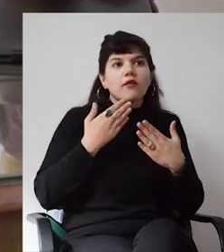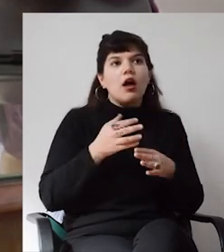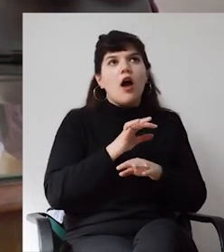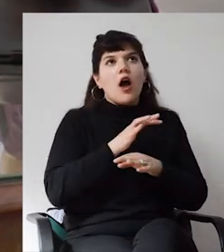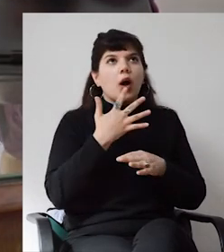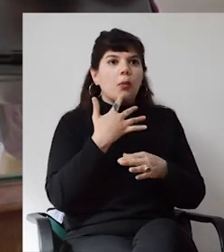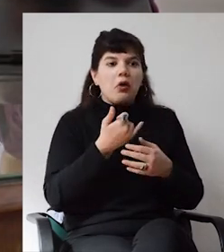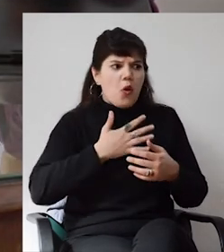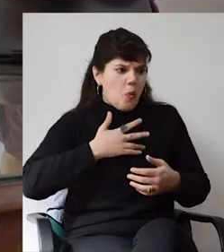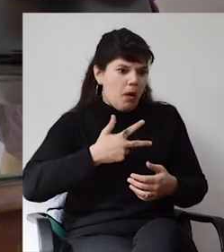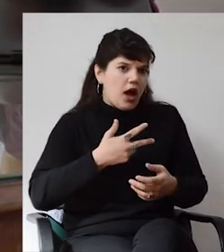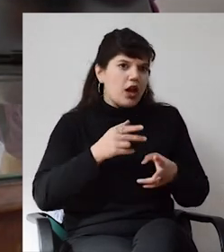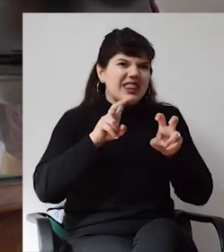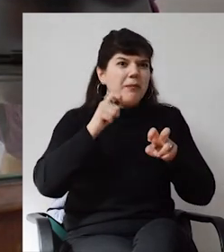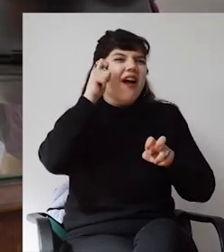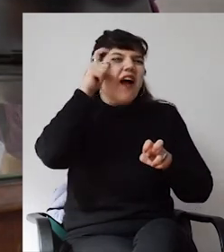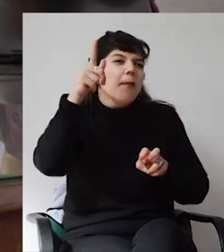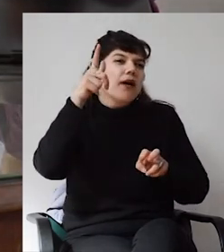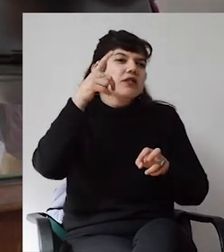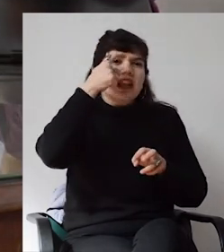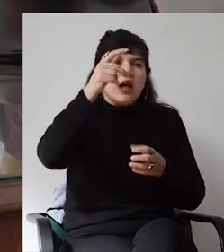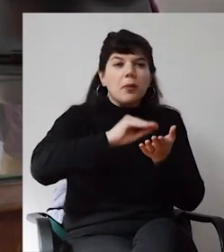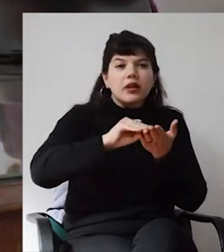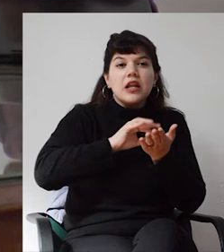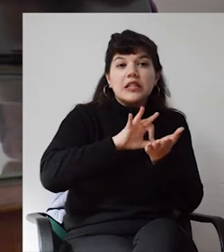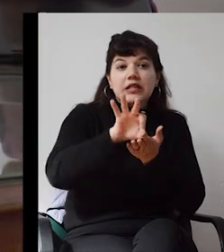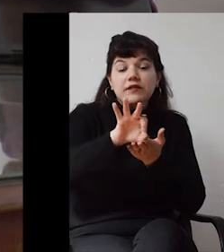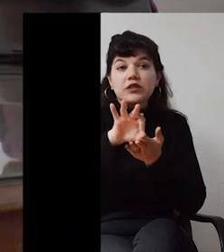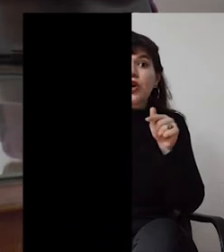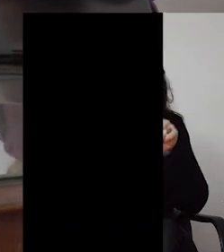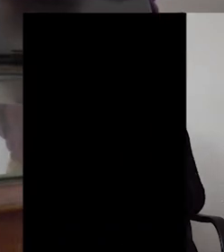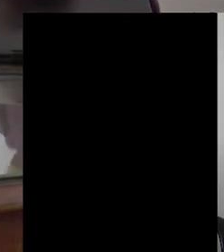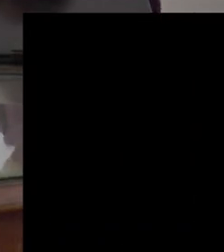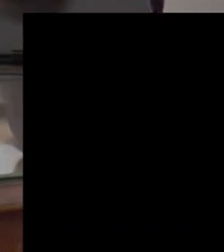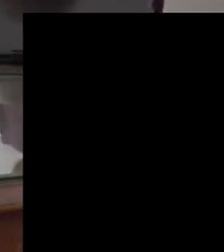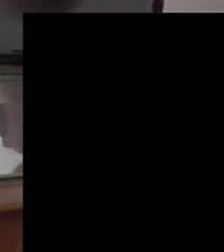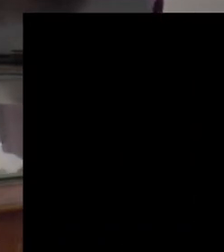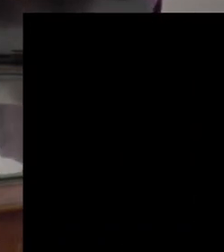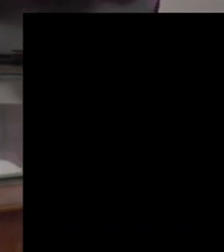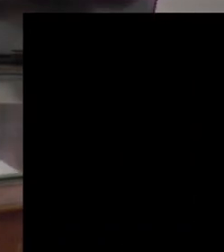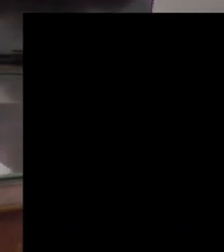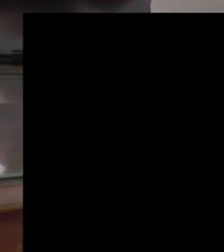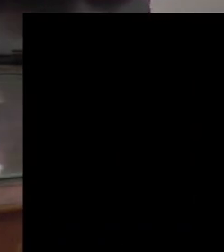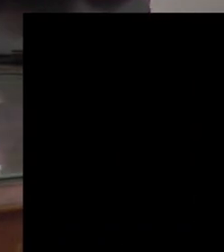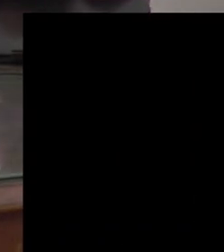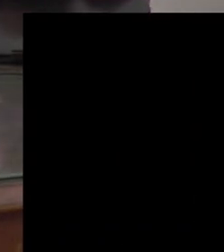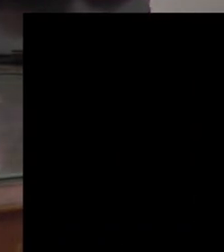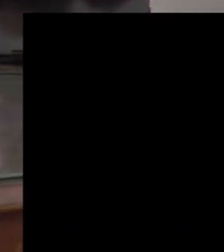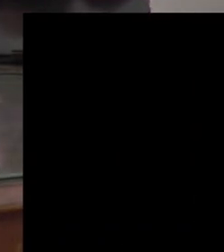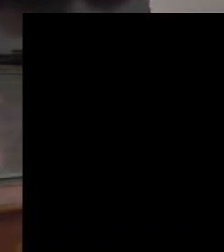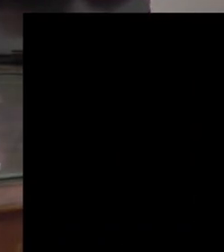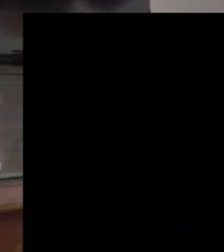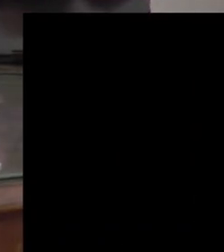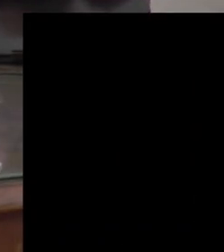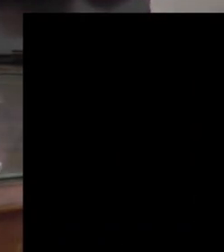hablar de algo tan humano como las capacidades técnico-administrativas de servicios, me parece importante hablar de que